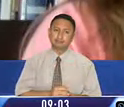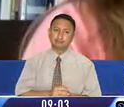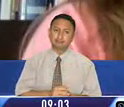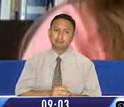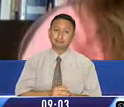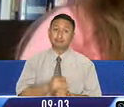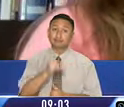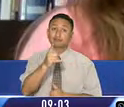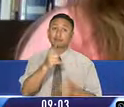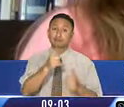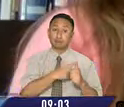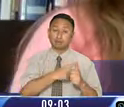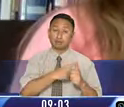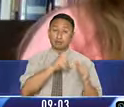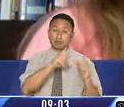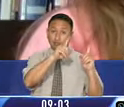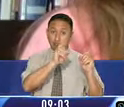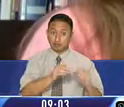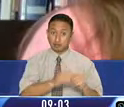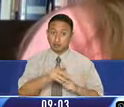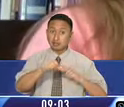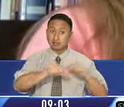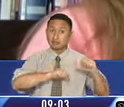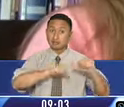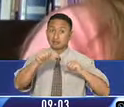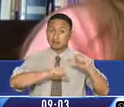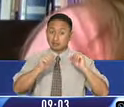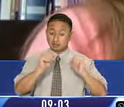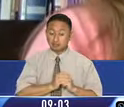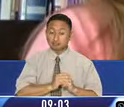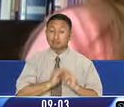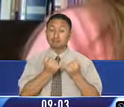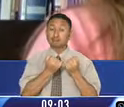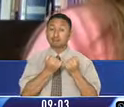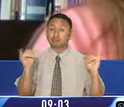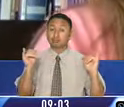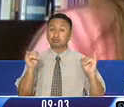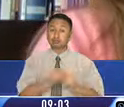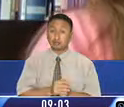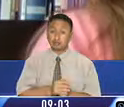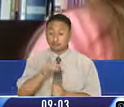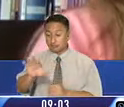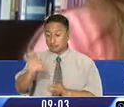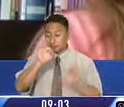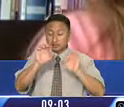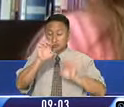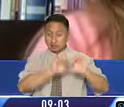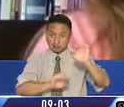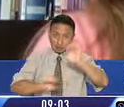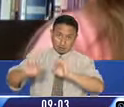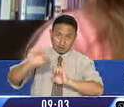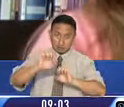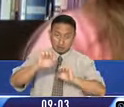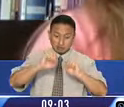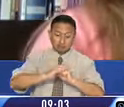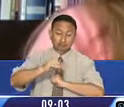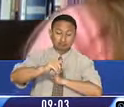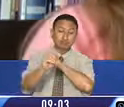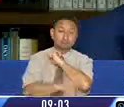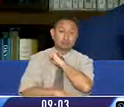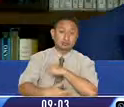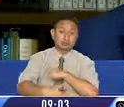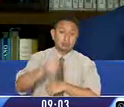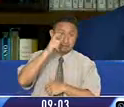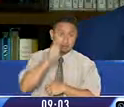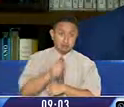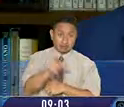plantea una autonomía únicamente administrativa, es decir, una autonomía para seleccionar, para evaluar para sancionar a fiscales. Es